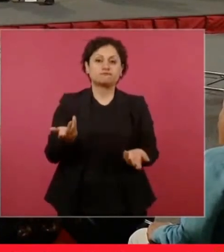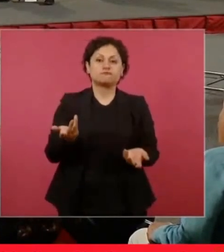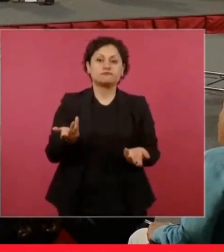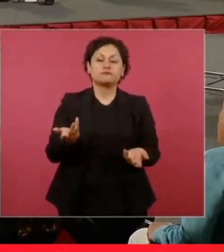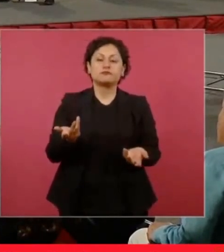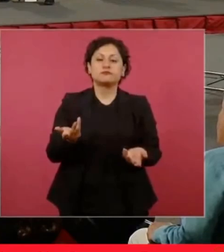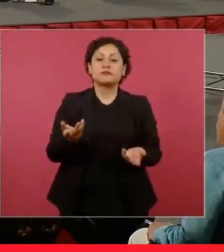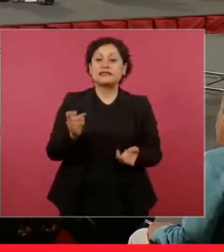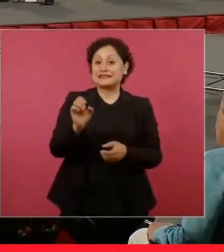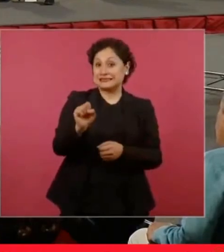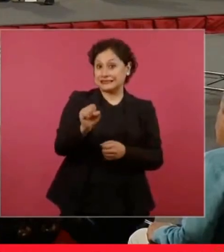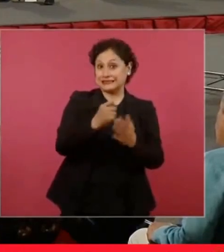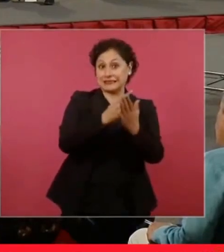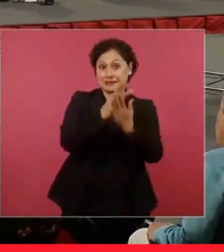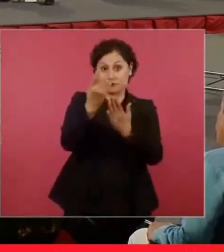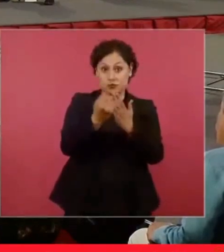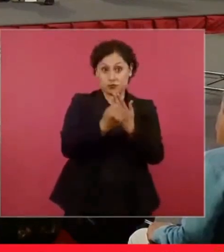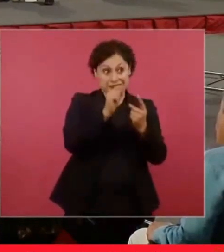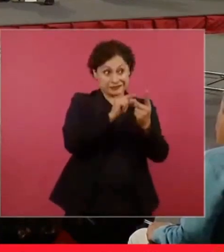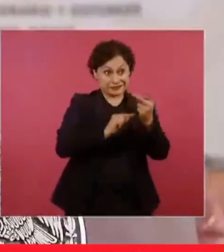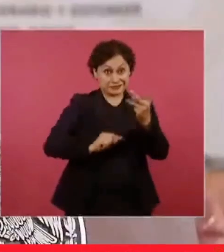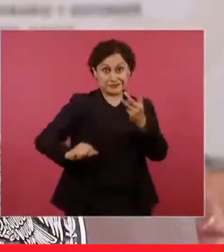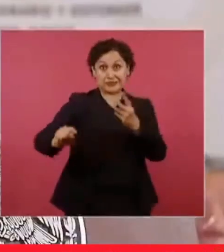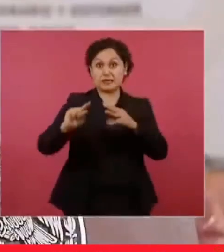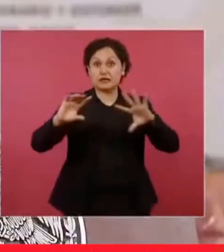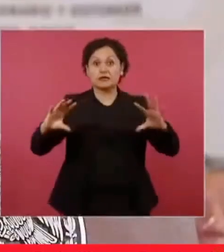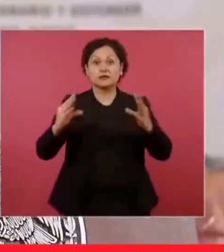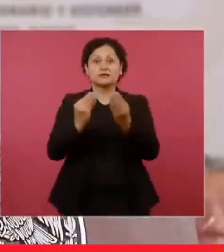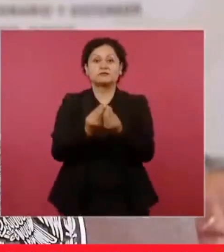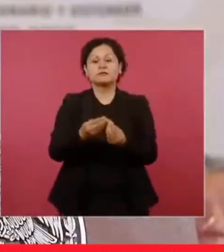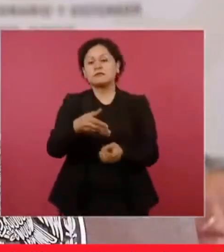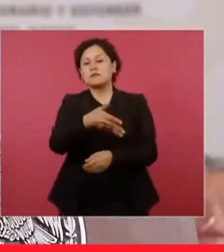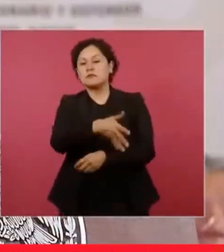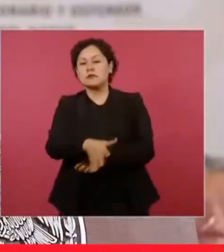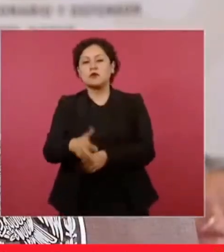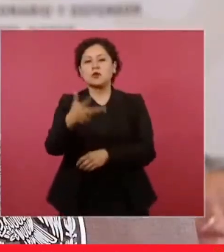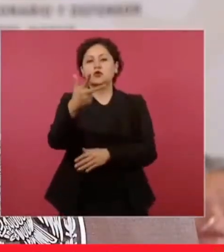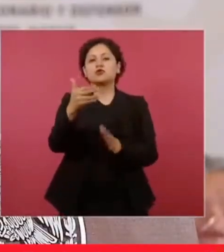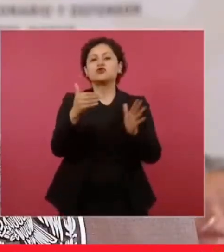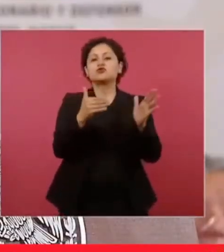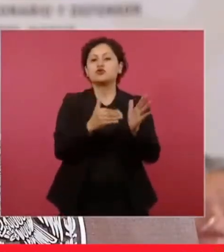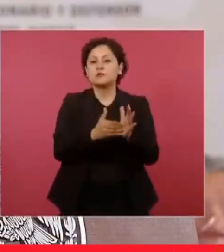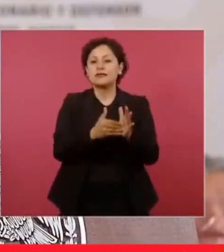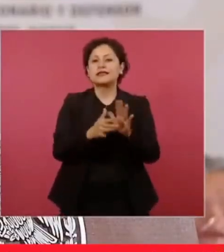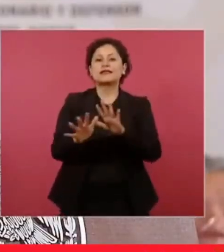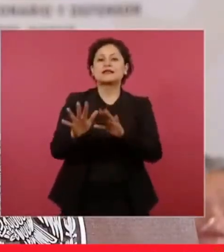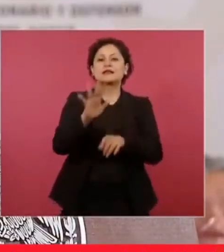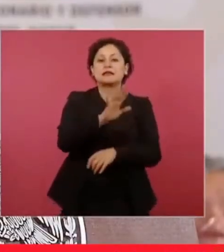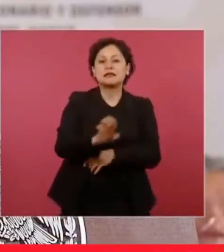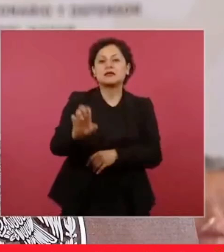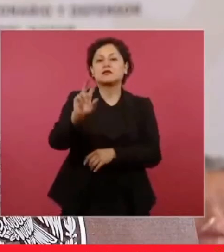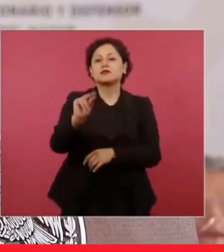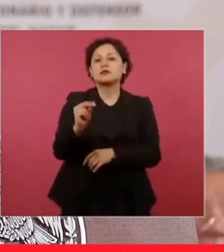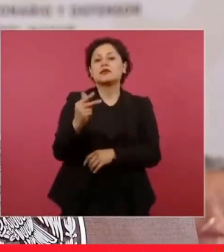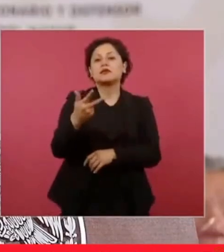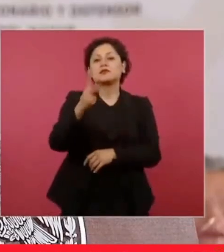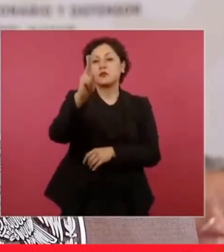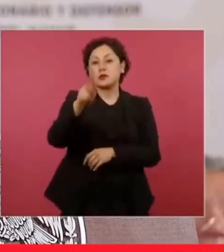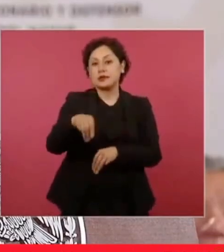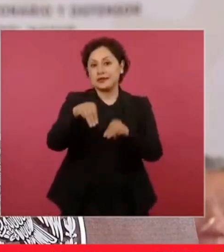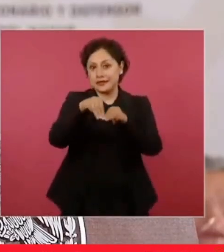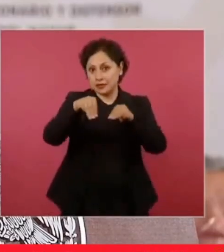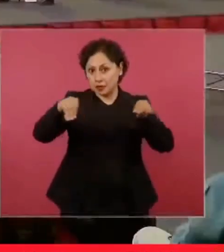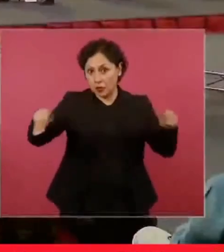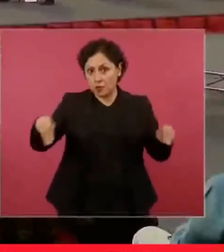estos 60 proyectos, y estamos hablando de que vamos a atender cerca de 8.598 kilómetros de circuito o kilómetros de